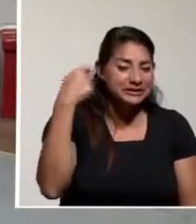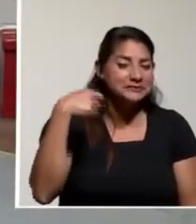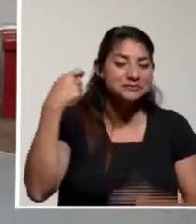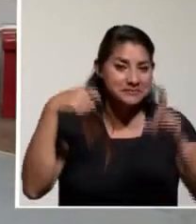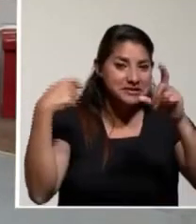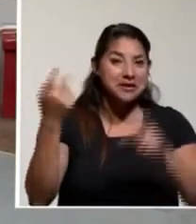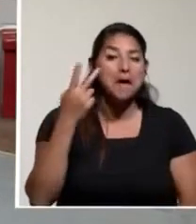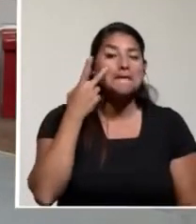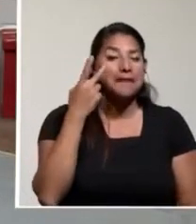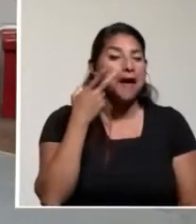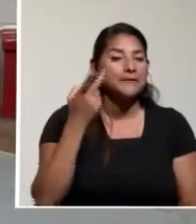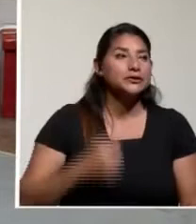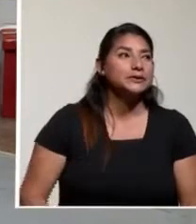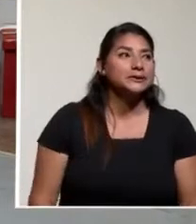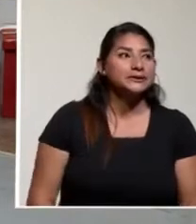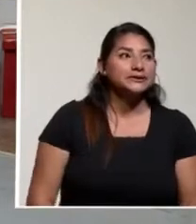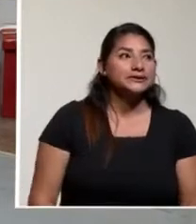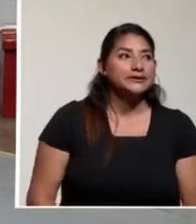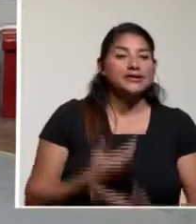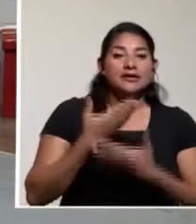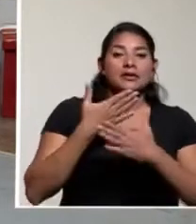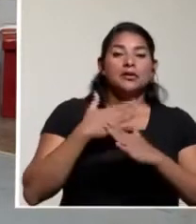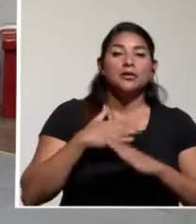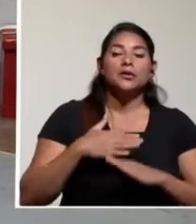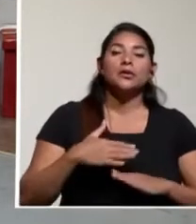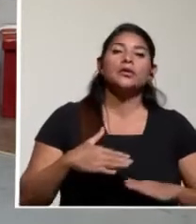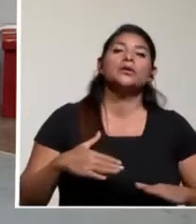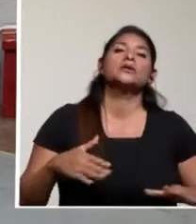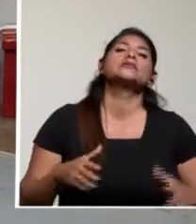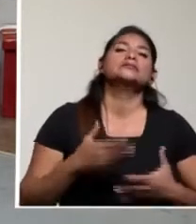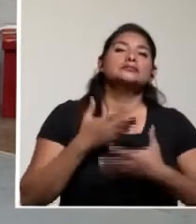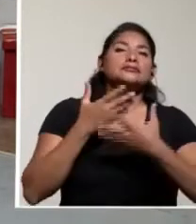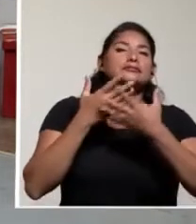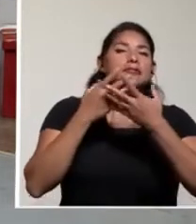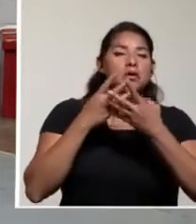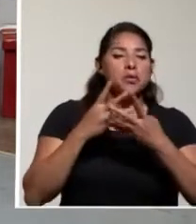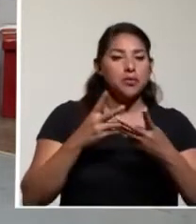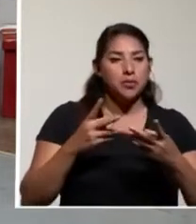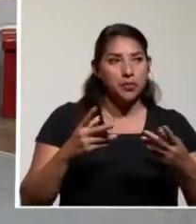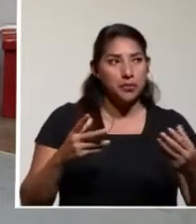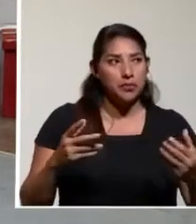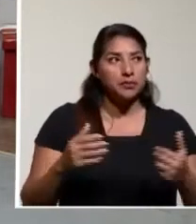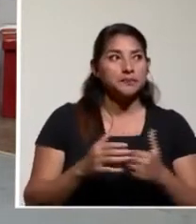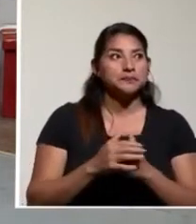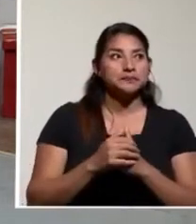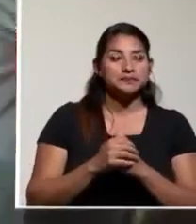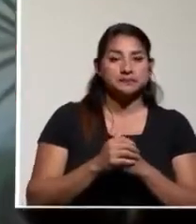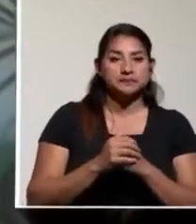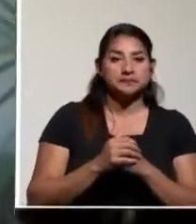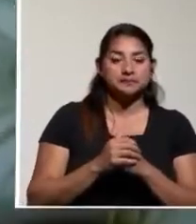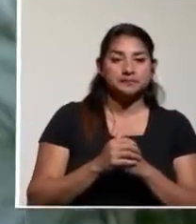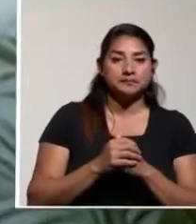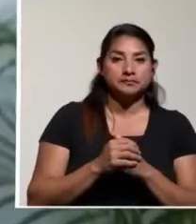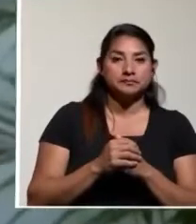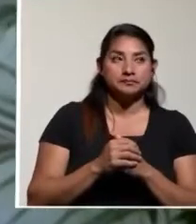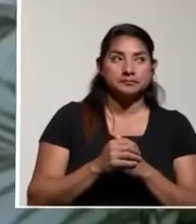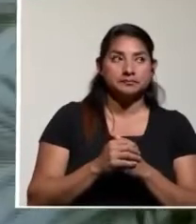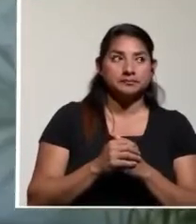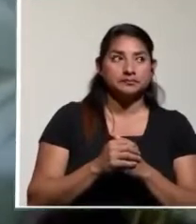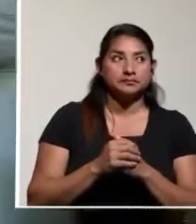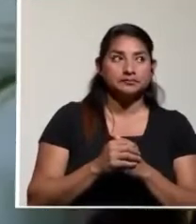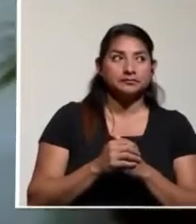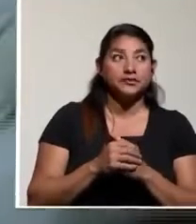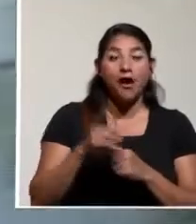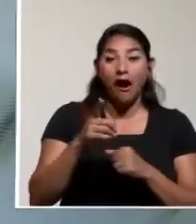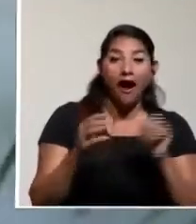Vamos a verlo. Con la pandereta. Ah, tenía panderetas y yo también. A ver. ¡Ah,